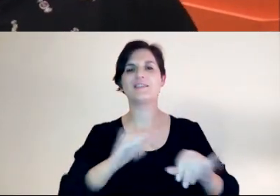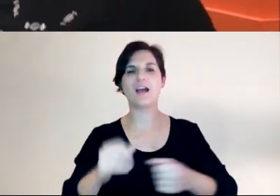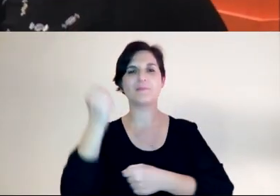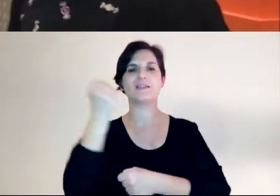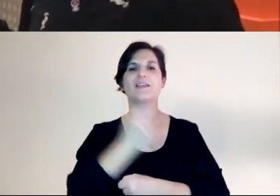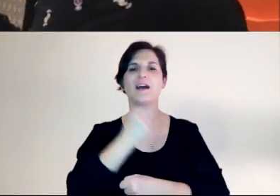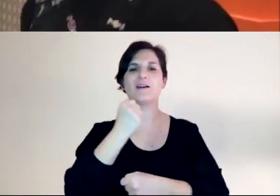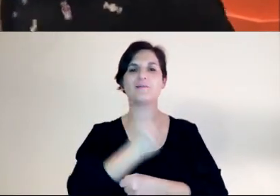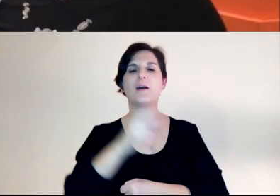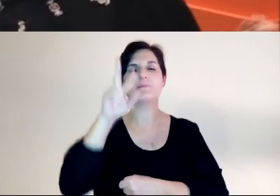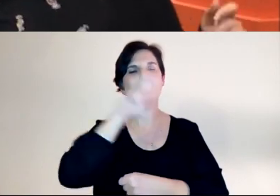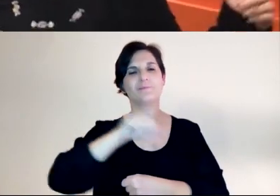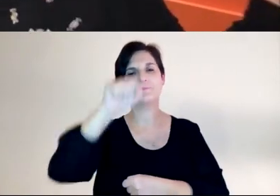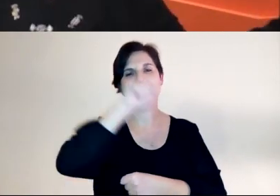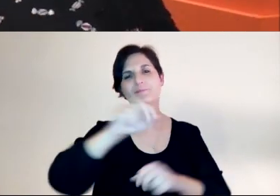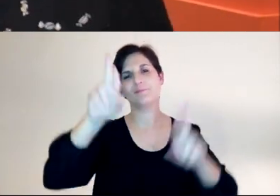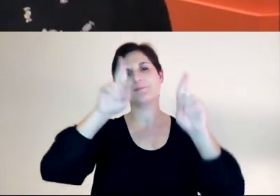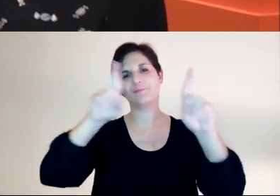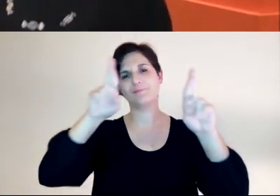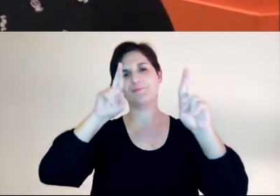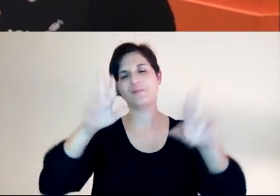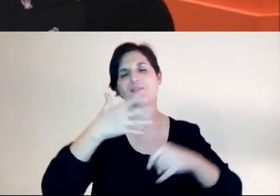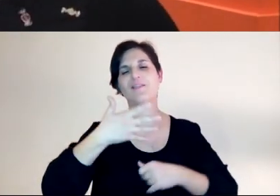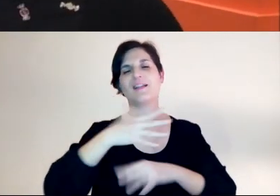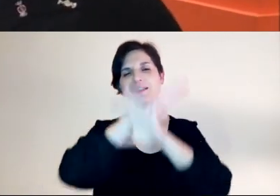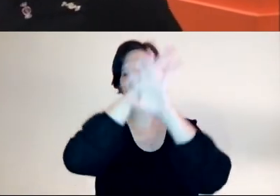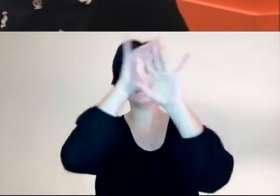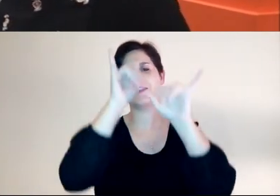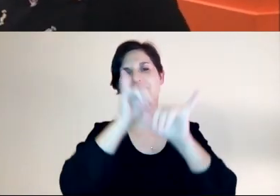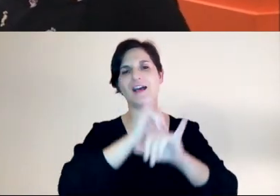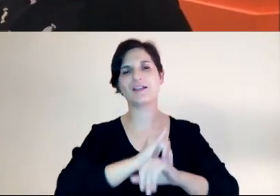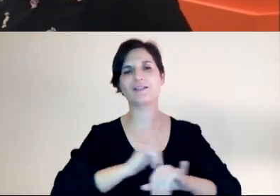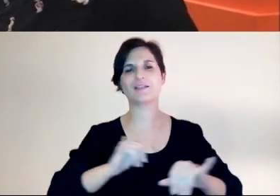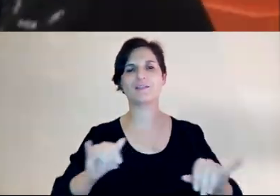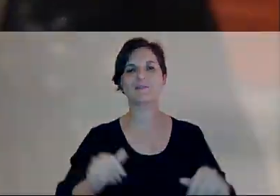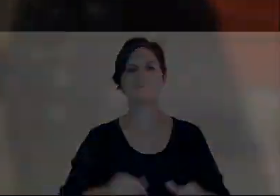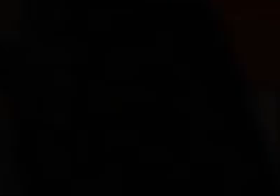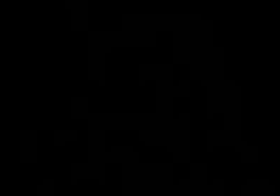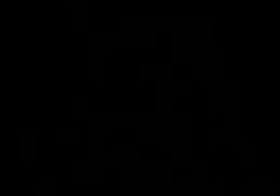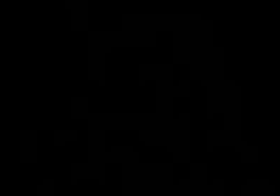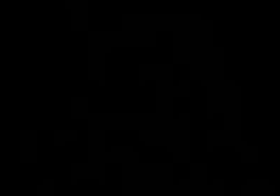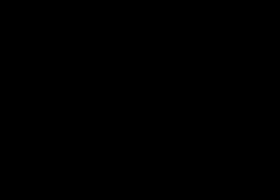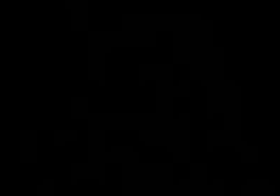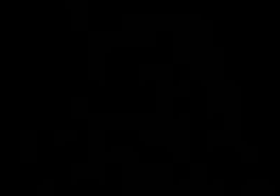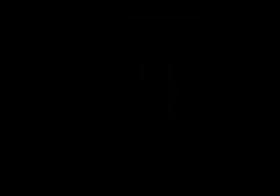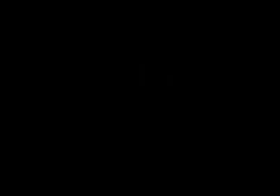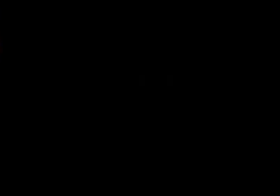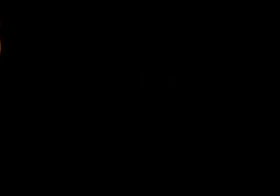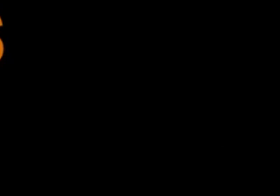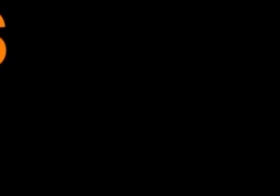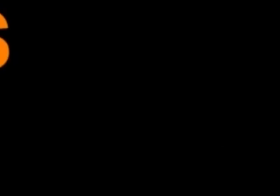¡Feliz Navidad! ¡Próspero año y felicidad!